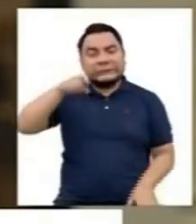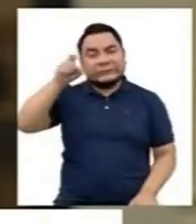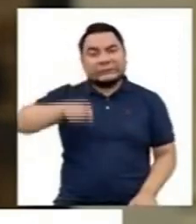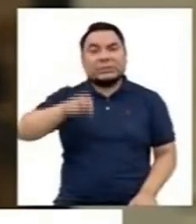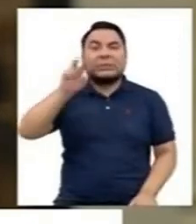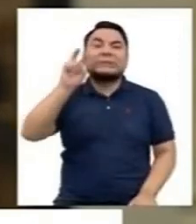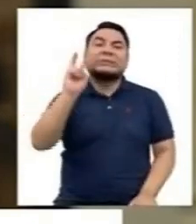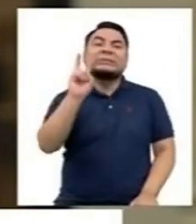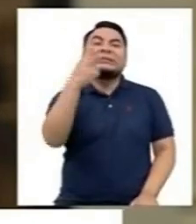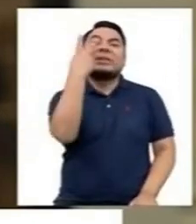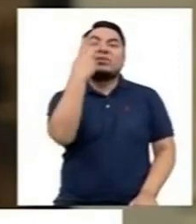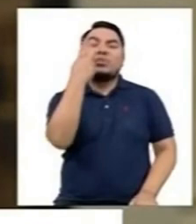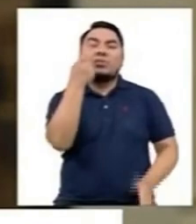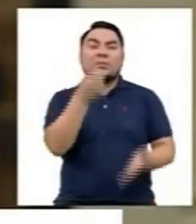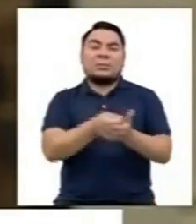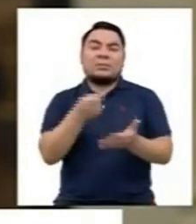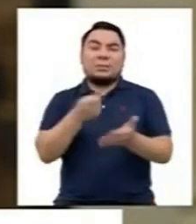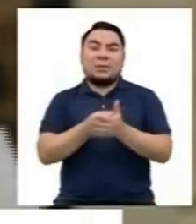hacemos con el resto?